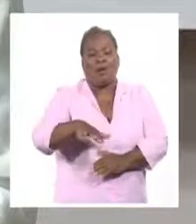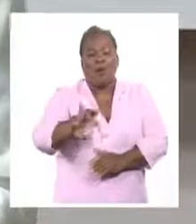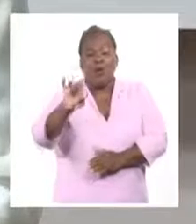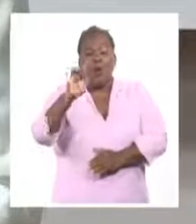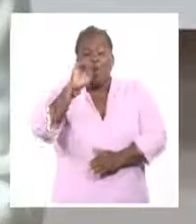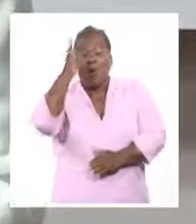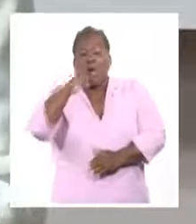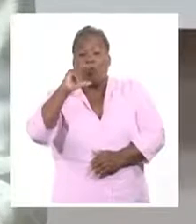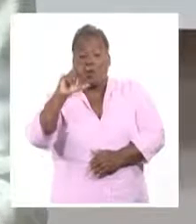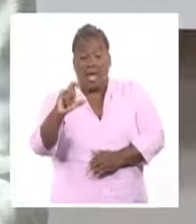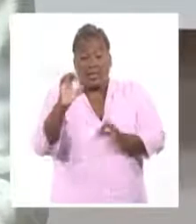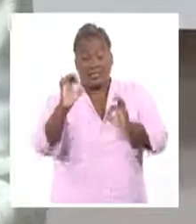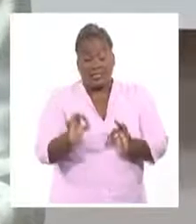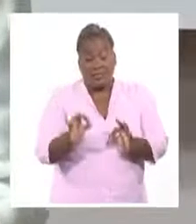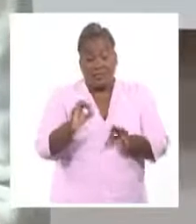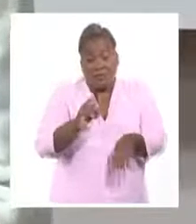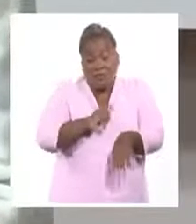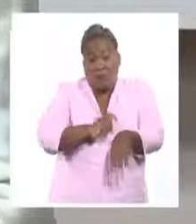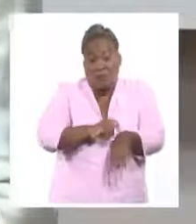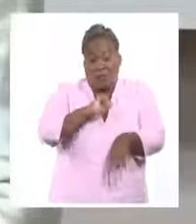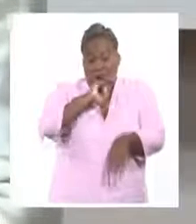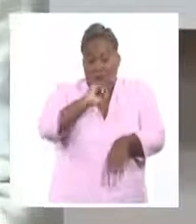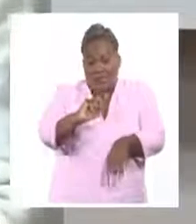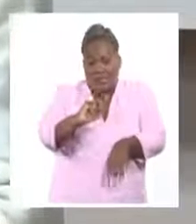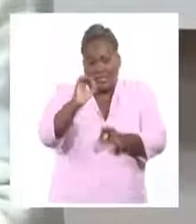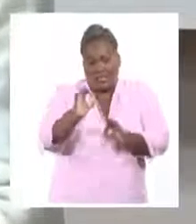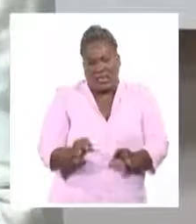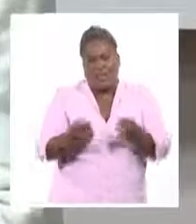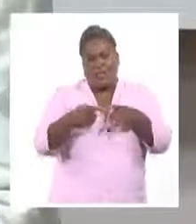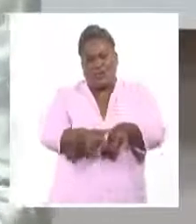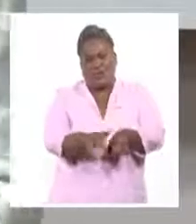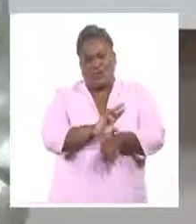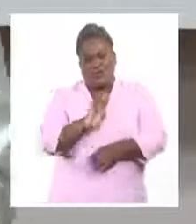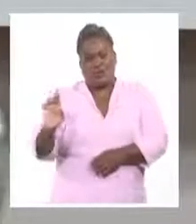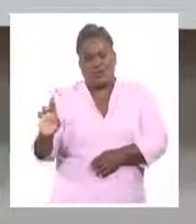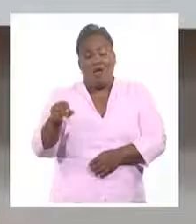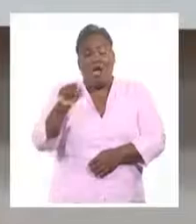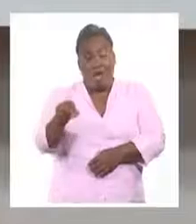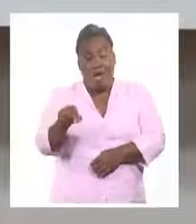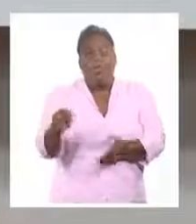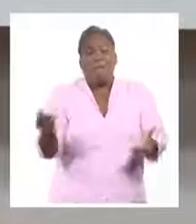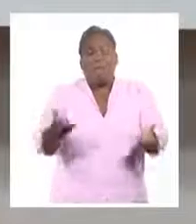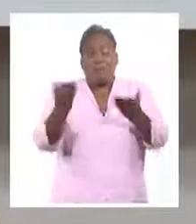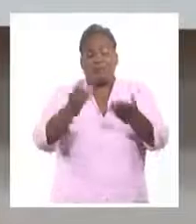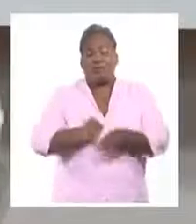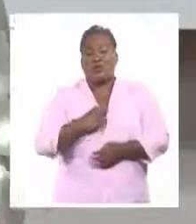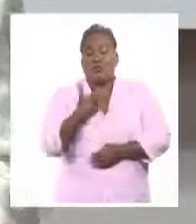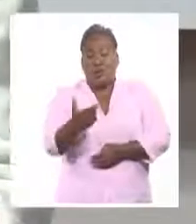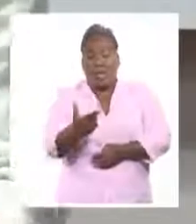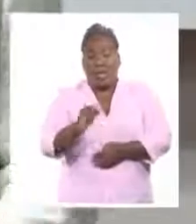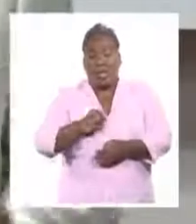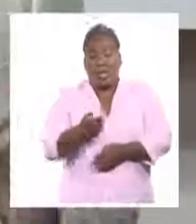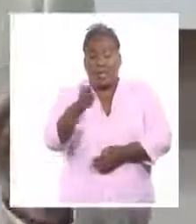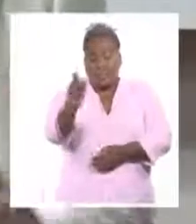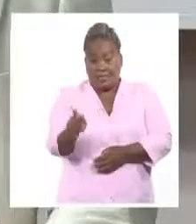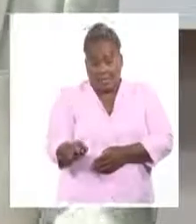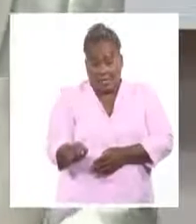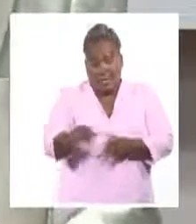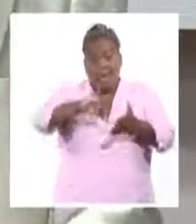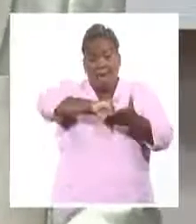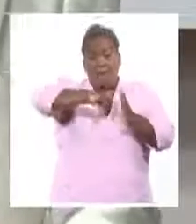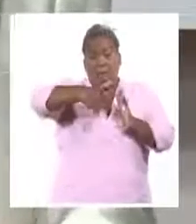ha sido pionera en días tan difíciles como los actuales. La obra de los promotores culturales y de los artistas en sus barrios, los